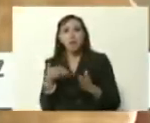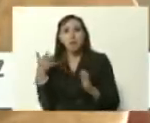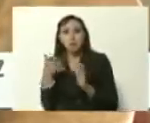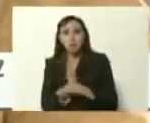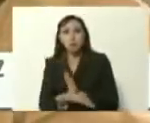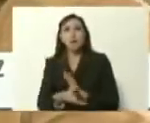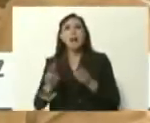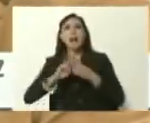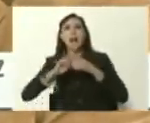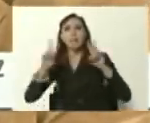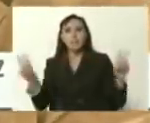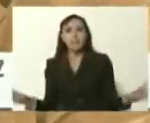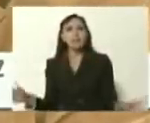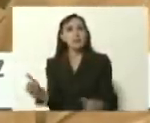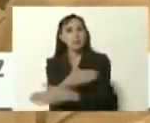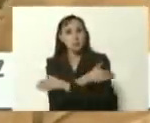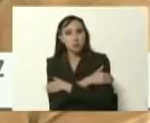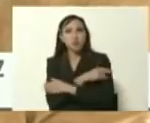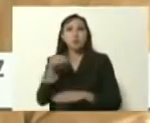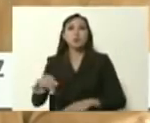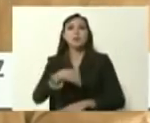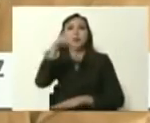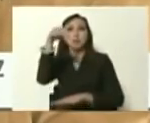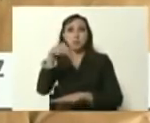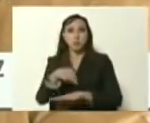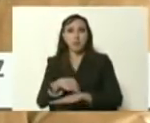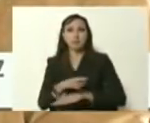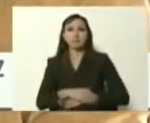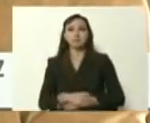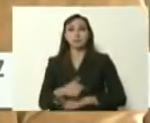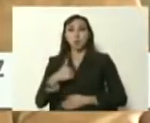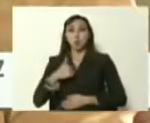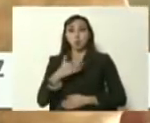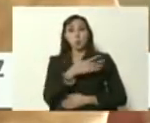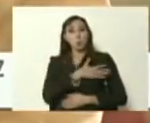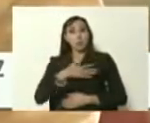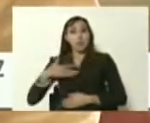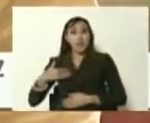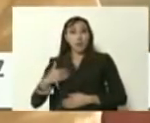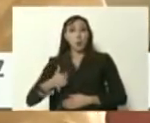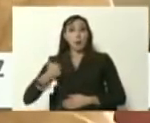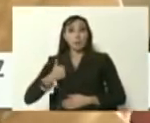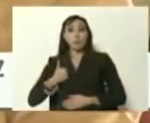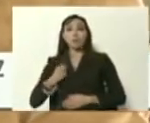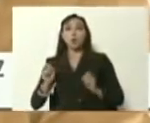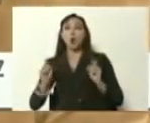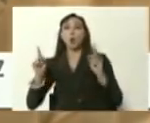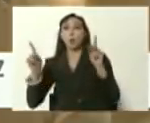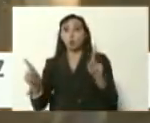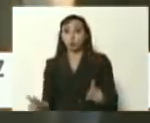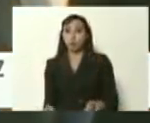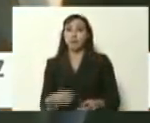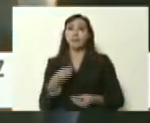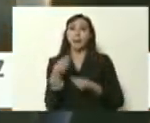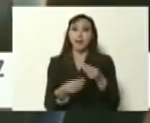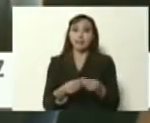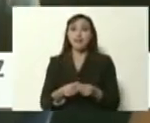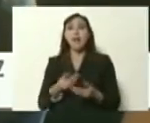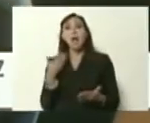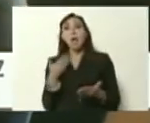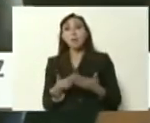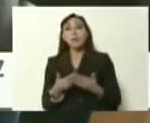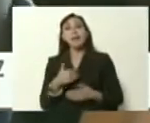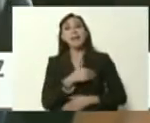la paz y la reconciliación nacional. Quiero aprovechar la oportunidad, y era la propuesta